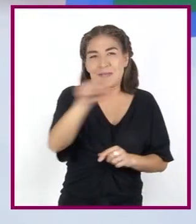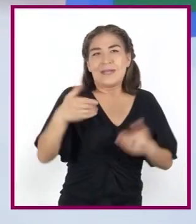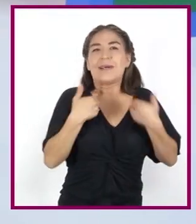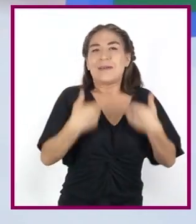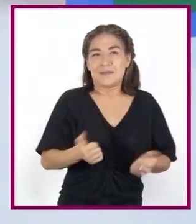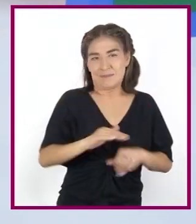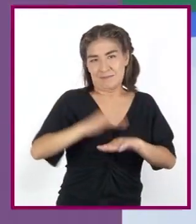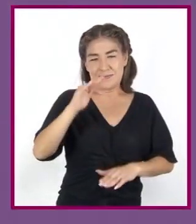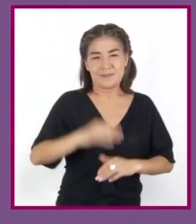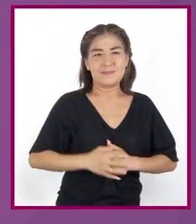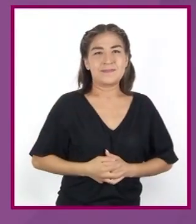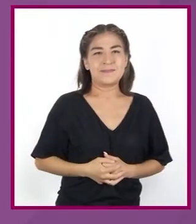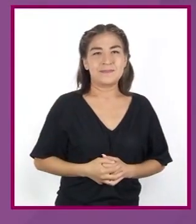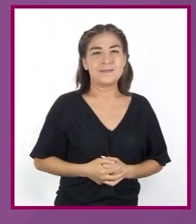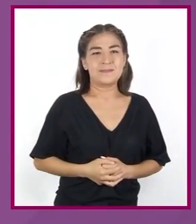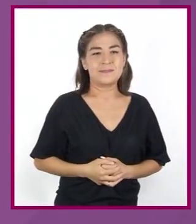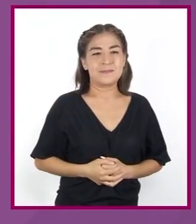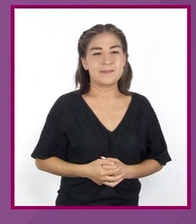al respecto.